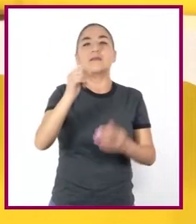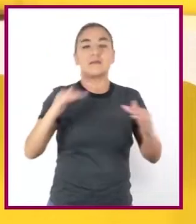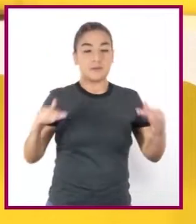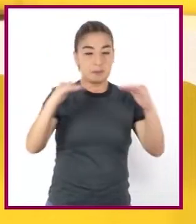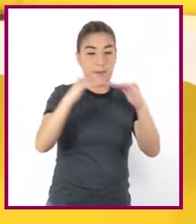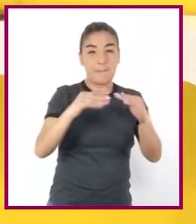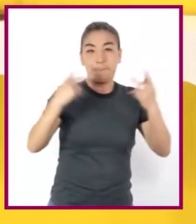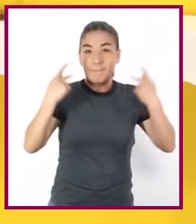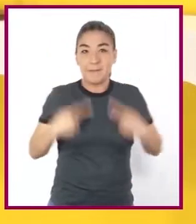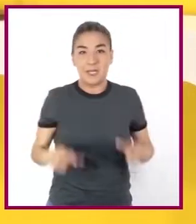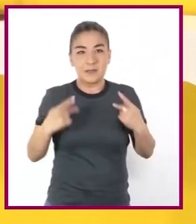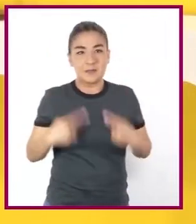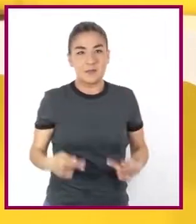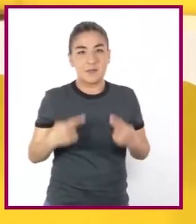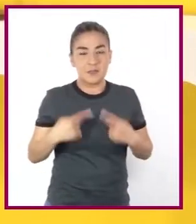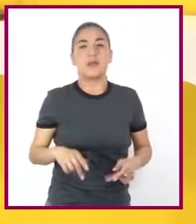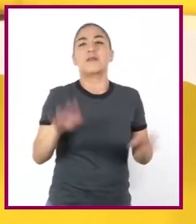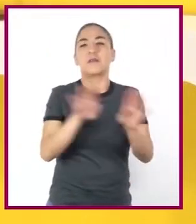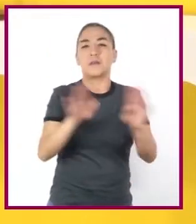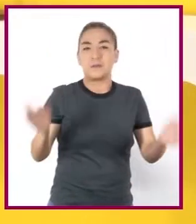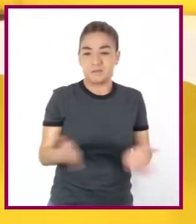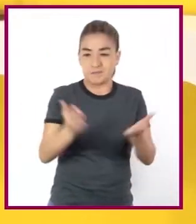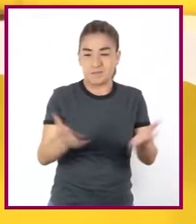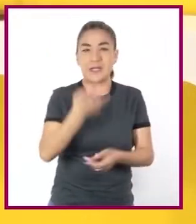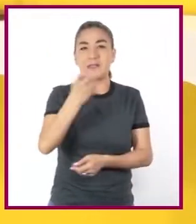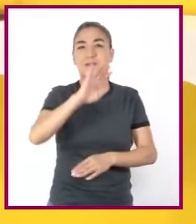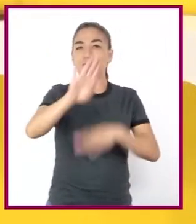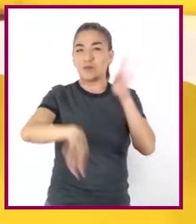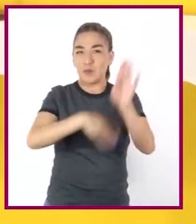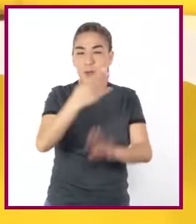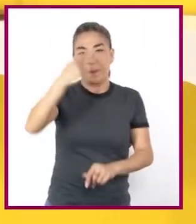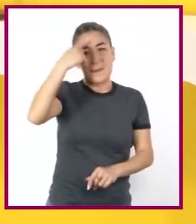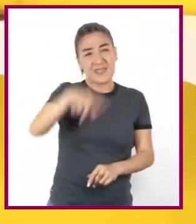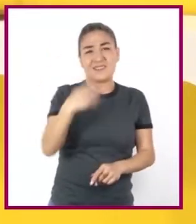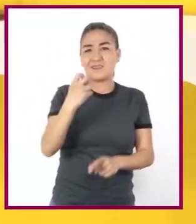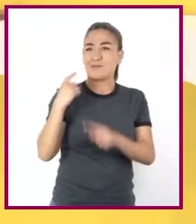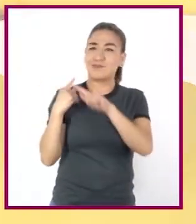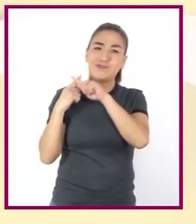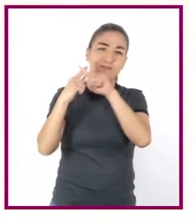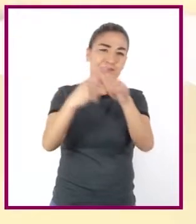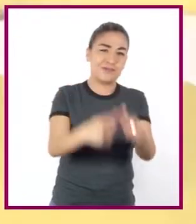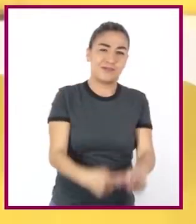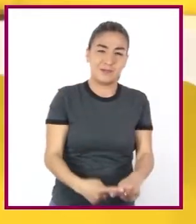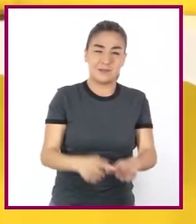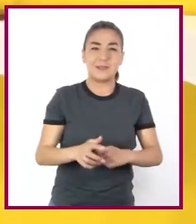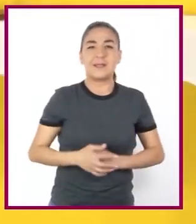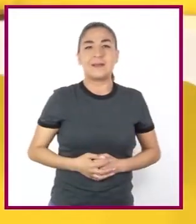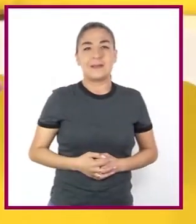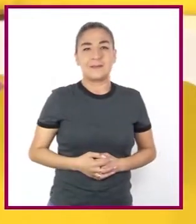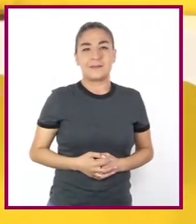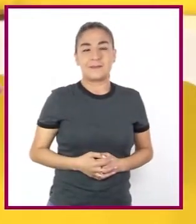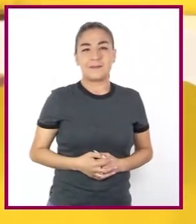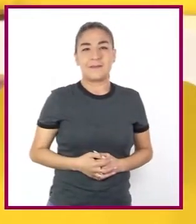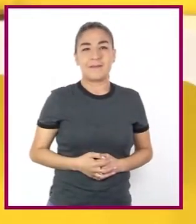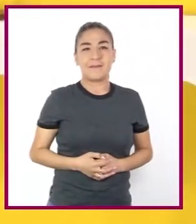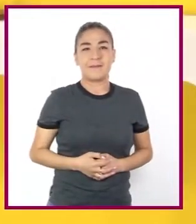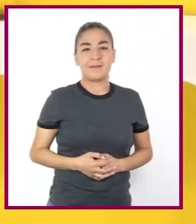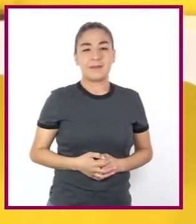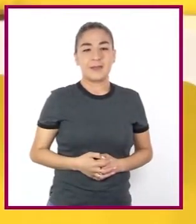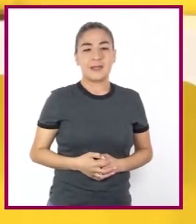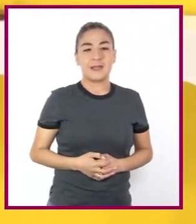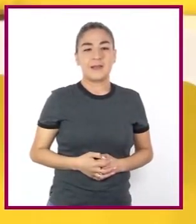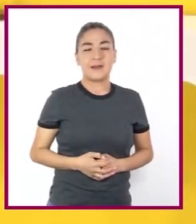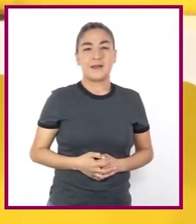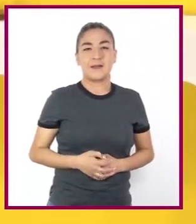las personas se ha promovido en el mundo durante todos estos años. En el fomento